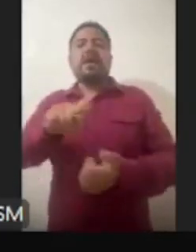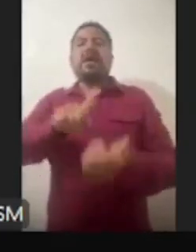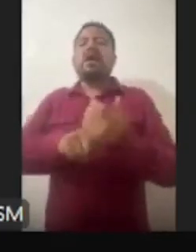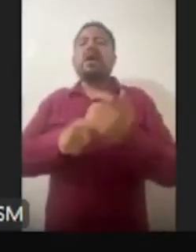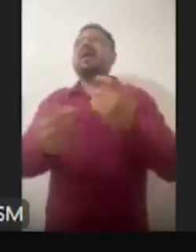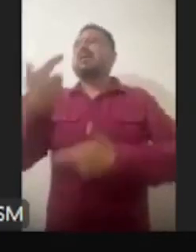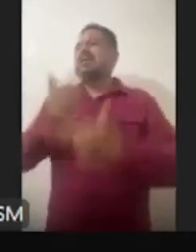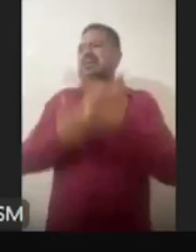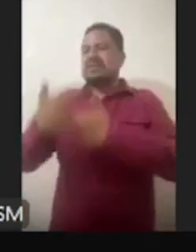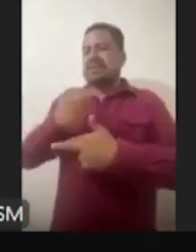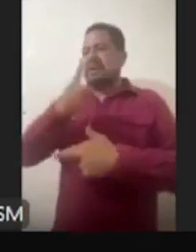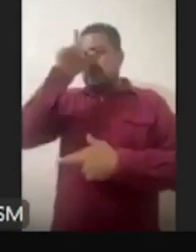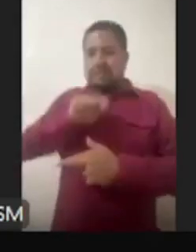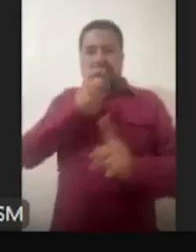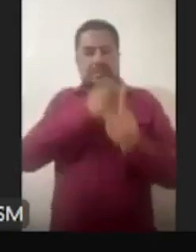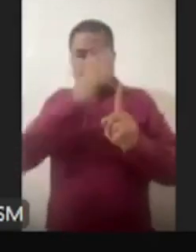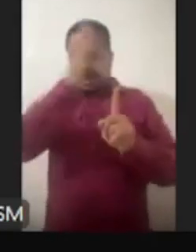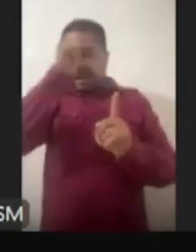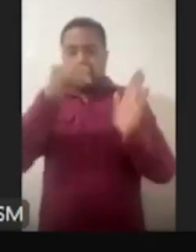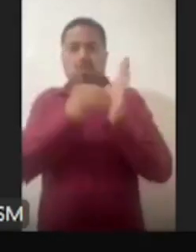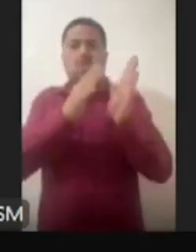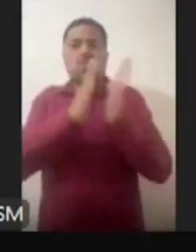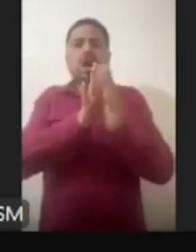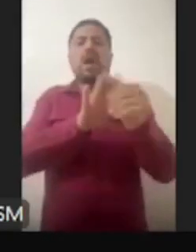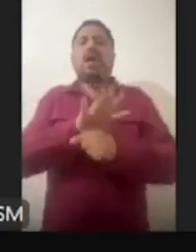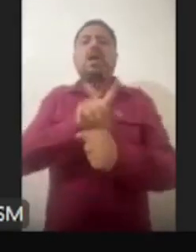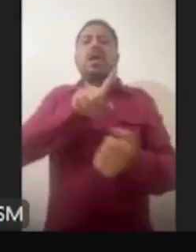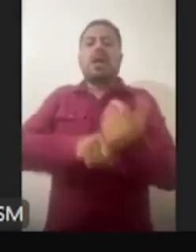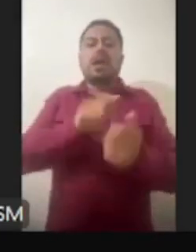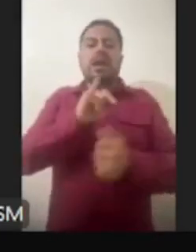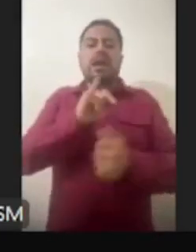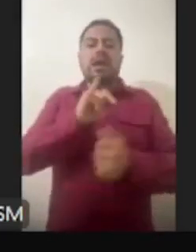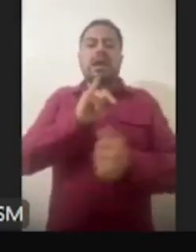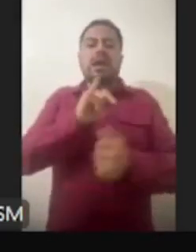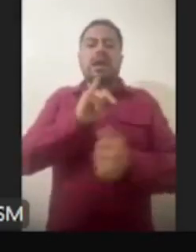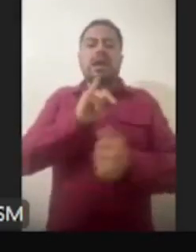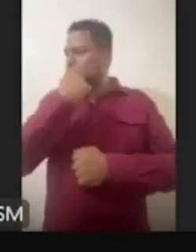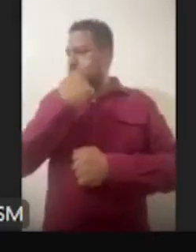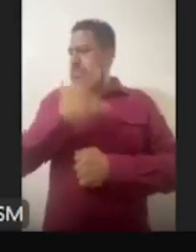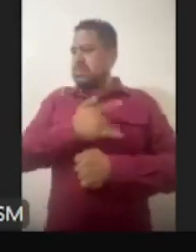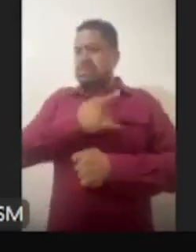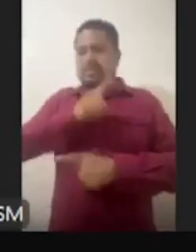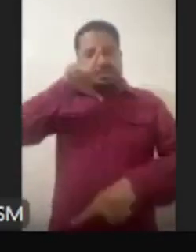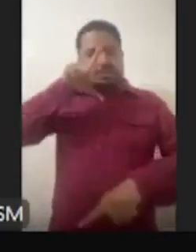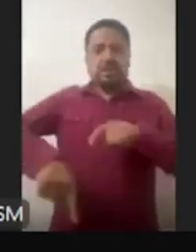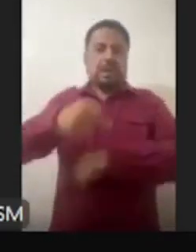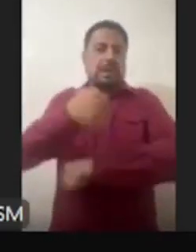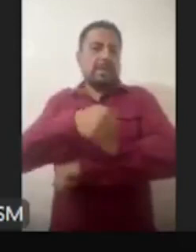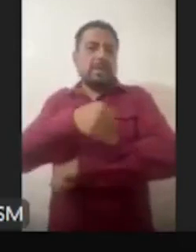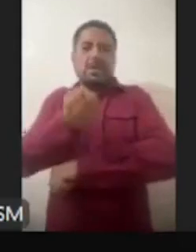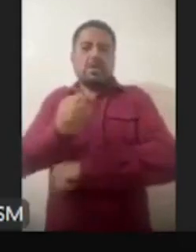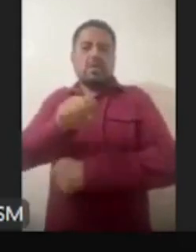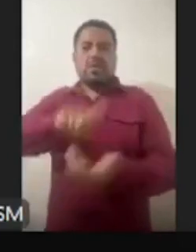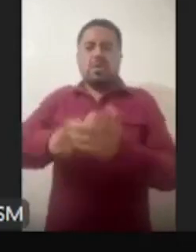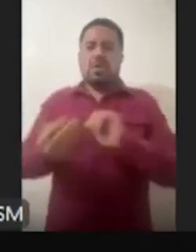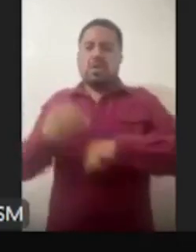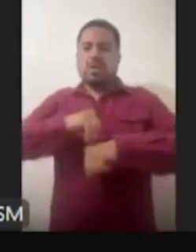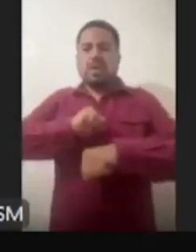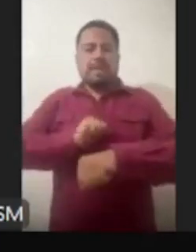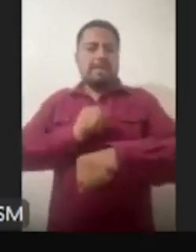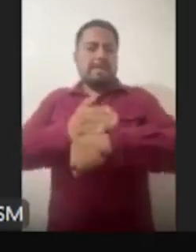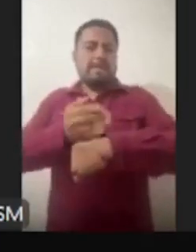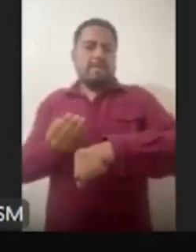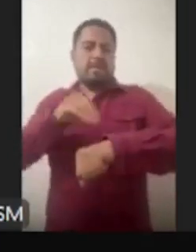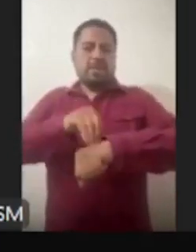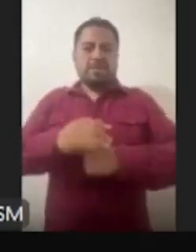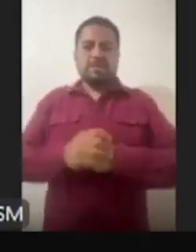del acuerdo en el que el IEPC concedió al PT la suspensión temporal del cobro de las sanciones que le fueron impuestas. Por lo que